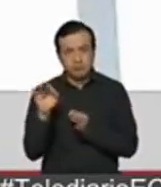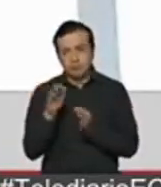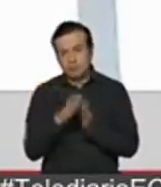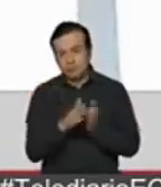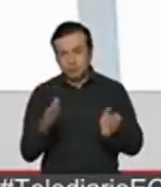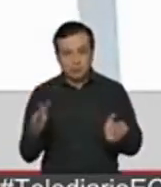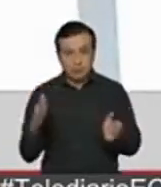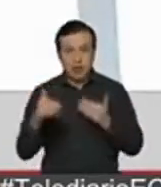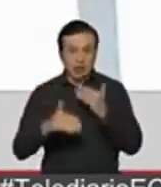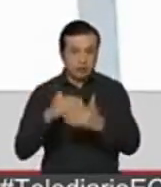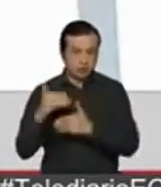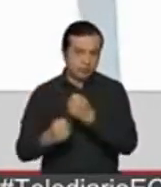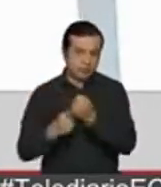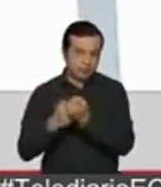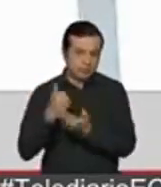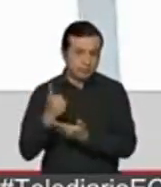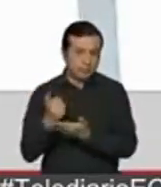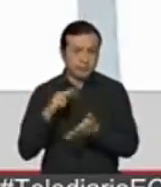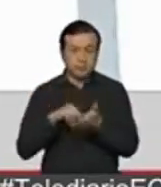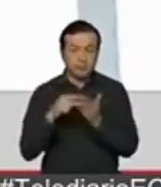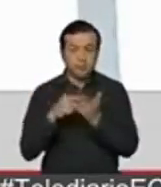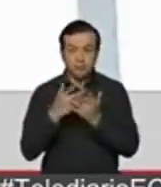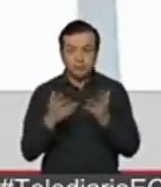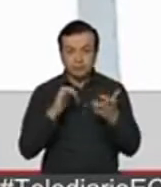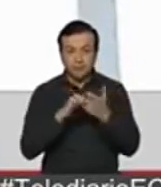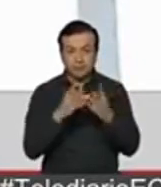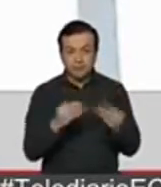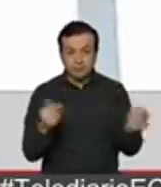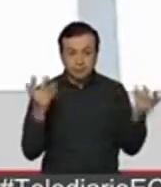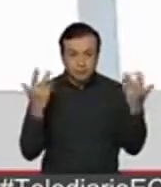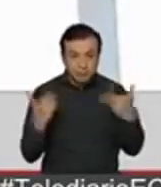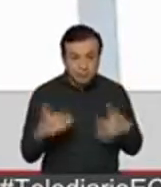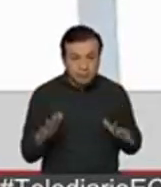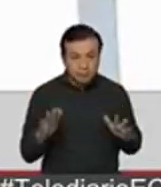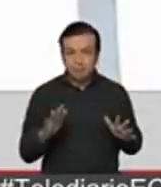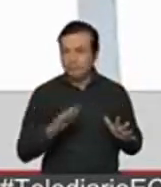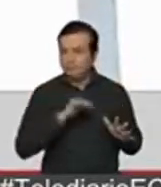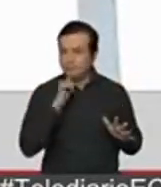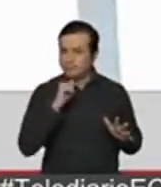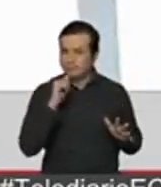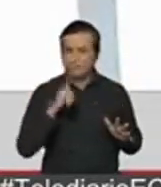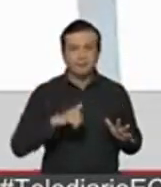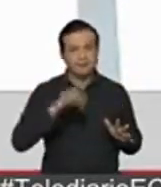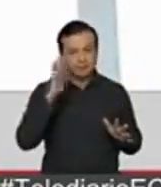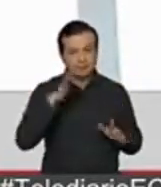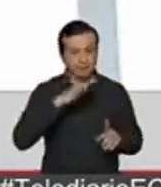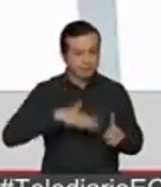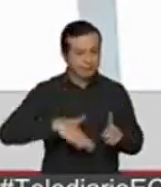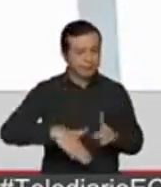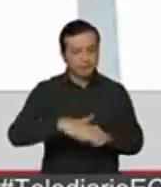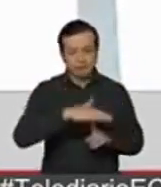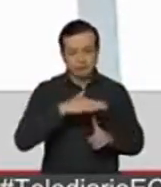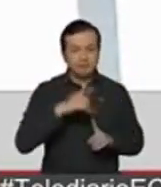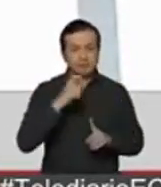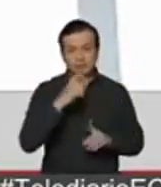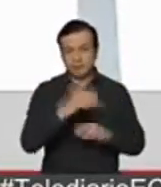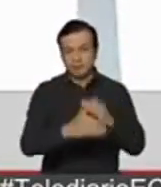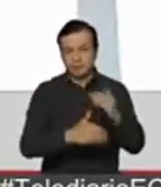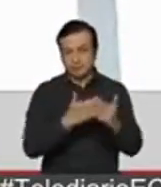los próximos años, pero eso no significa que los problemas fiscales estén resueltos, ni mucho menos. Claro. En ese contexto, los siguientes pasos deberían